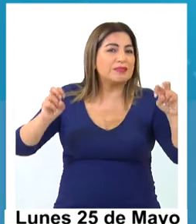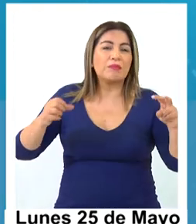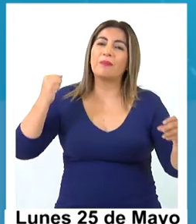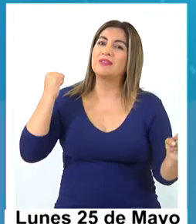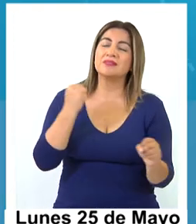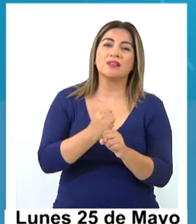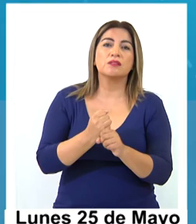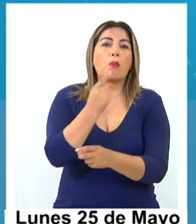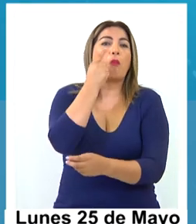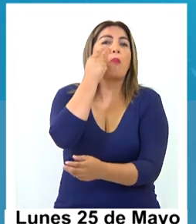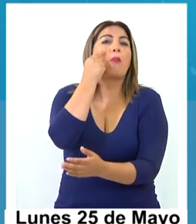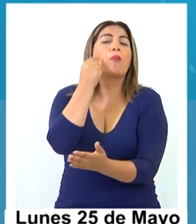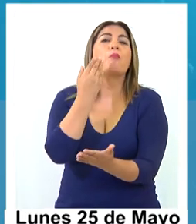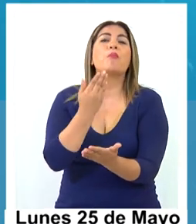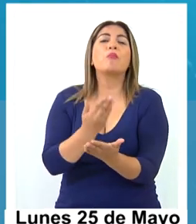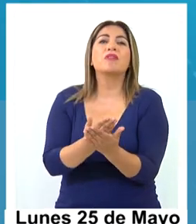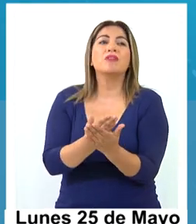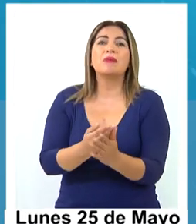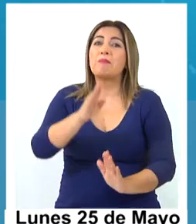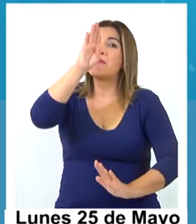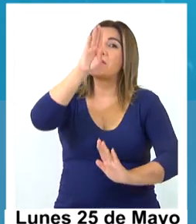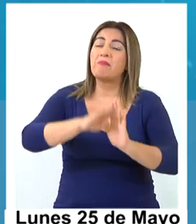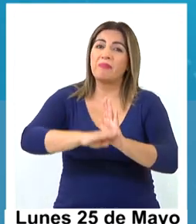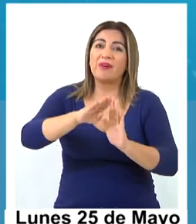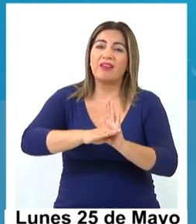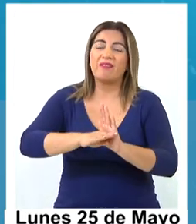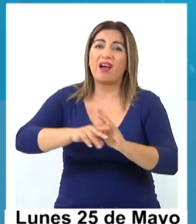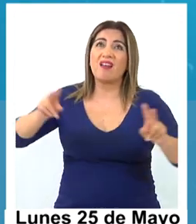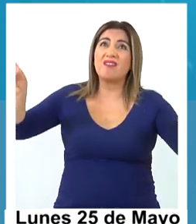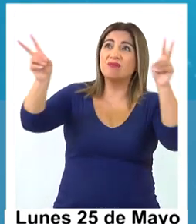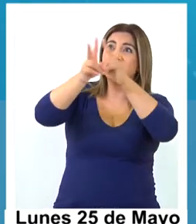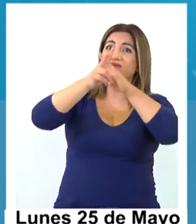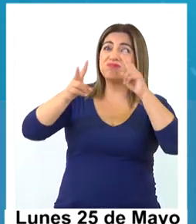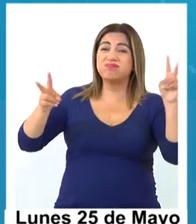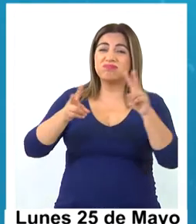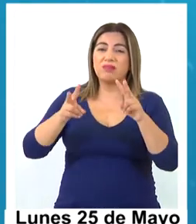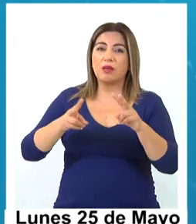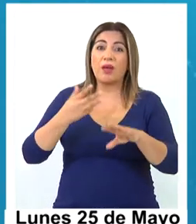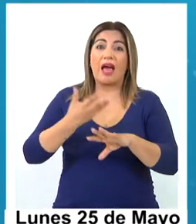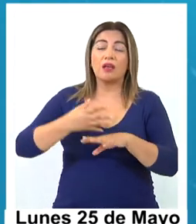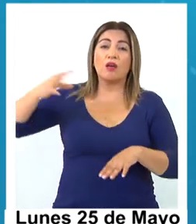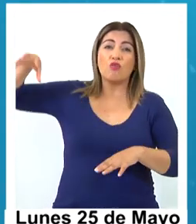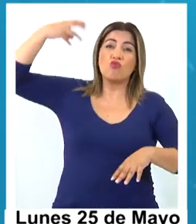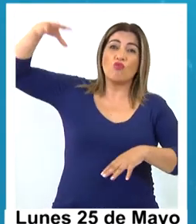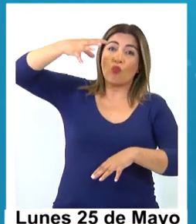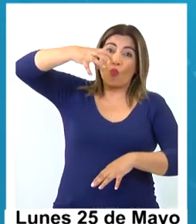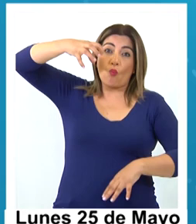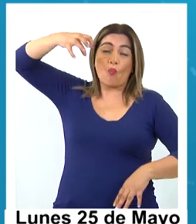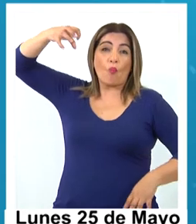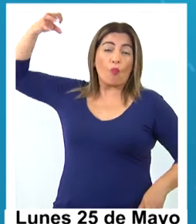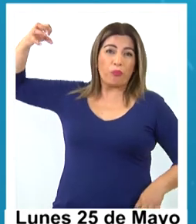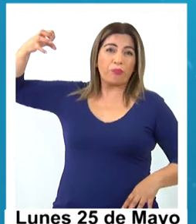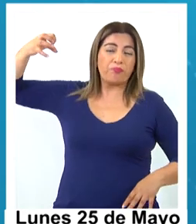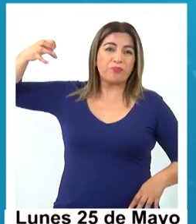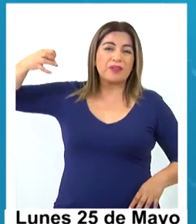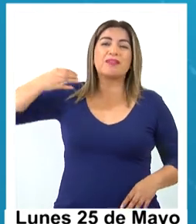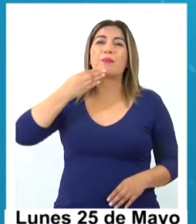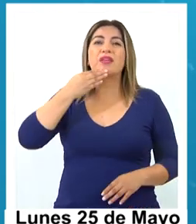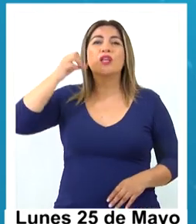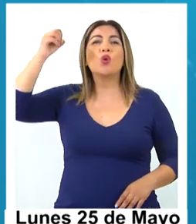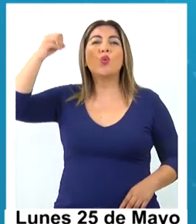mecanismos que se están probando para bajar esta carga que queda en el ambiente extractores de aires especiales